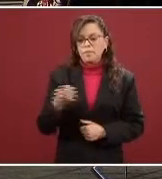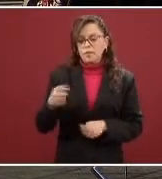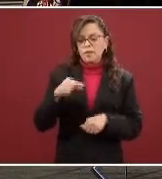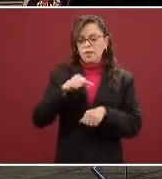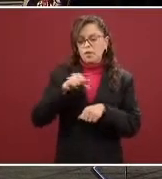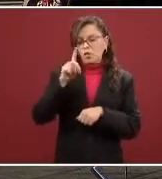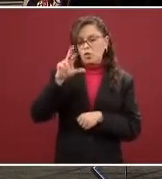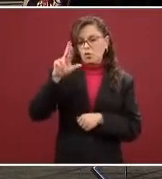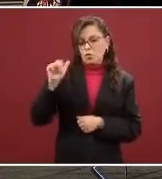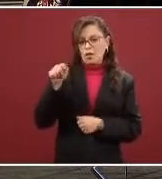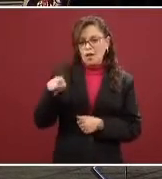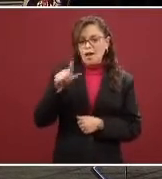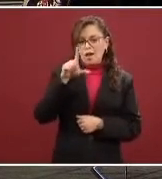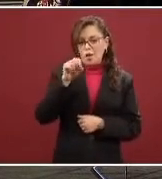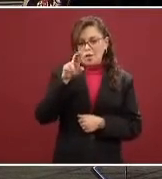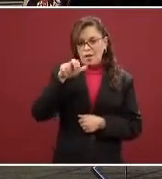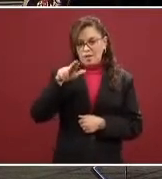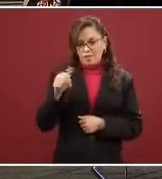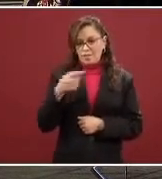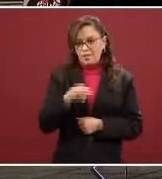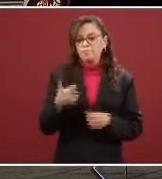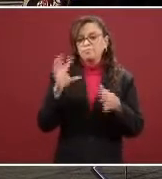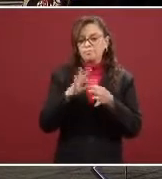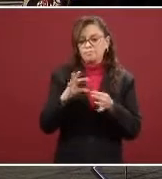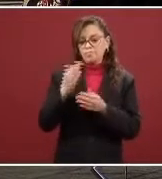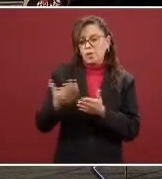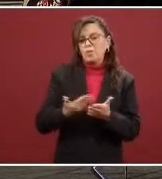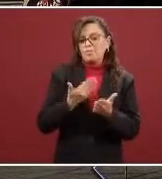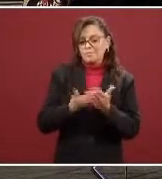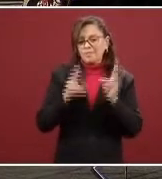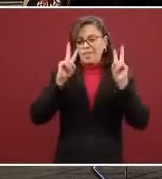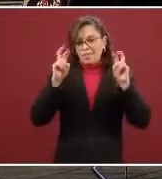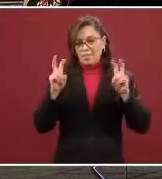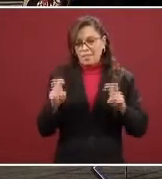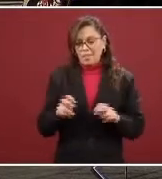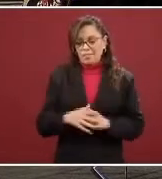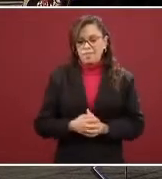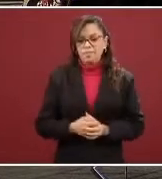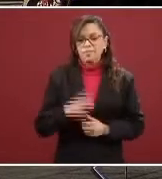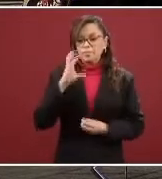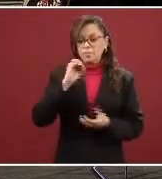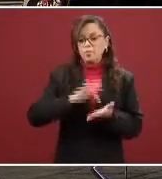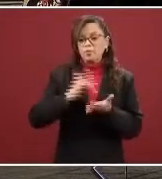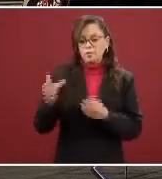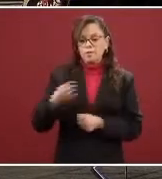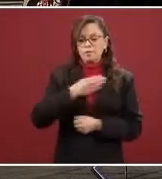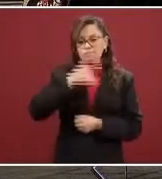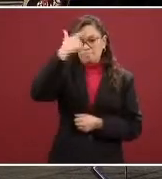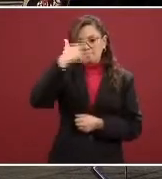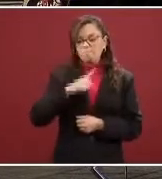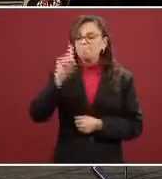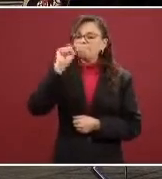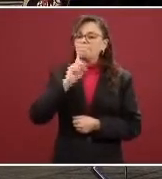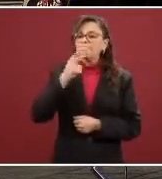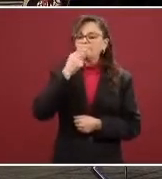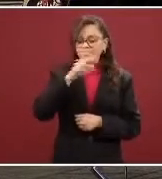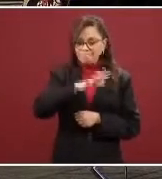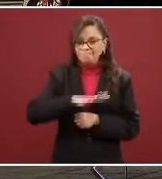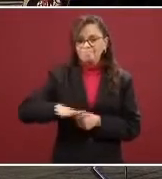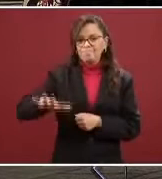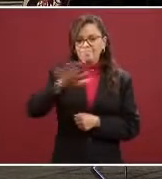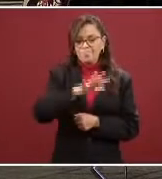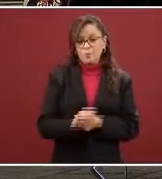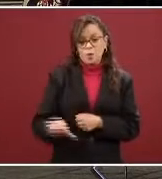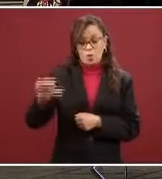que nos presente el tema que habíamos comentado. Muchas gracias, José Luis. Bueno, buenas noches a todas y a todos. El día de hoy